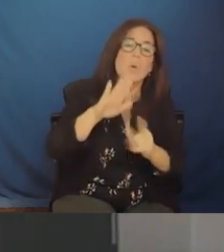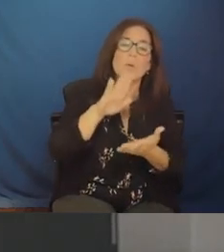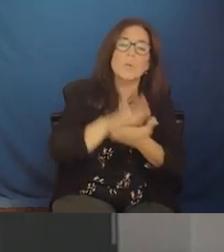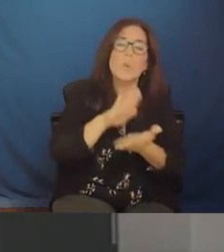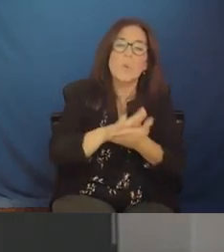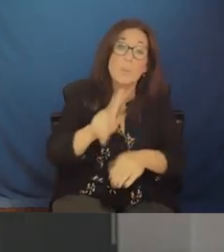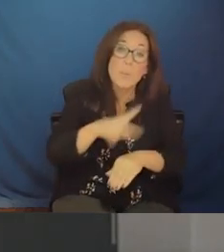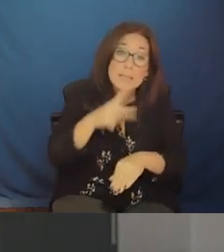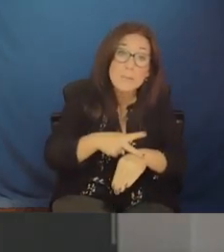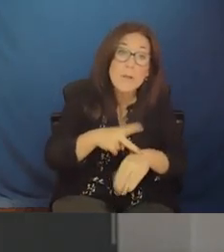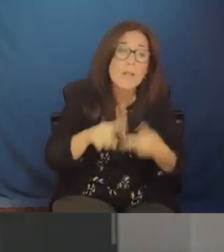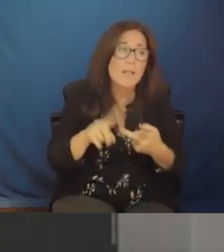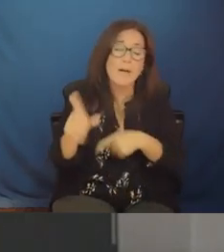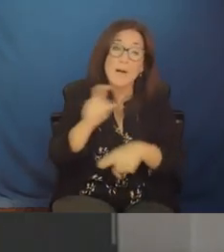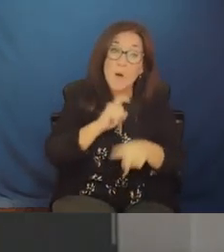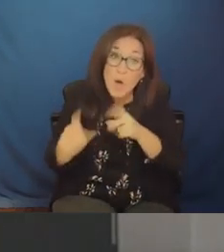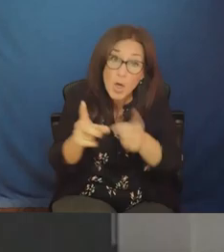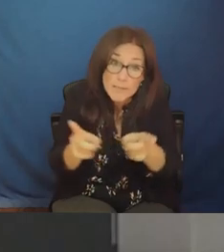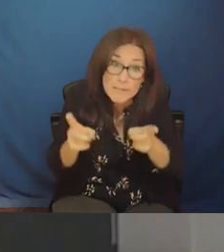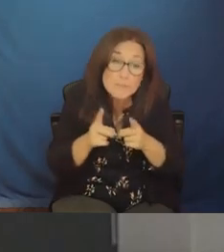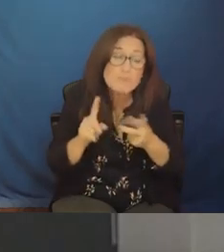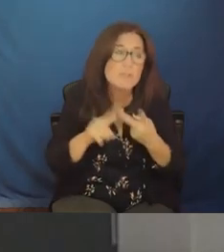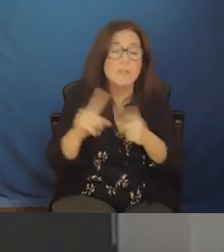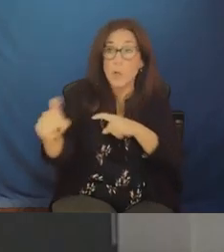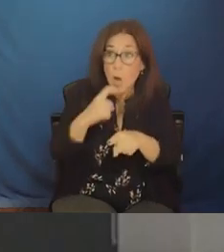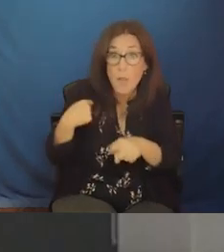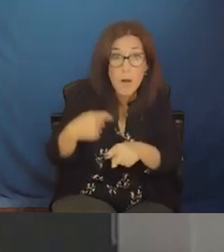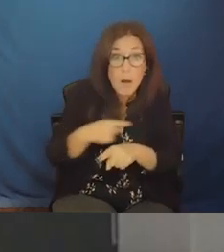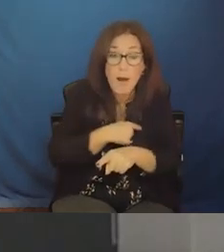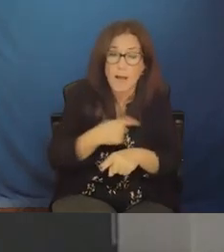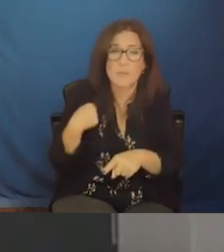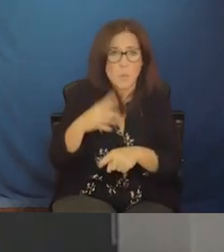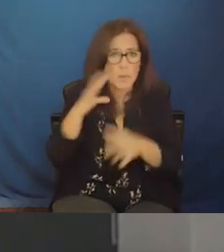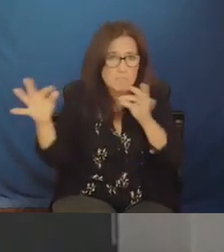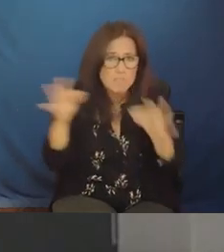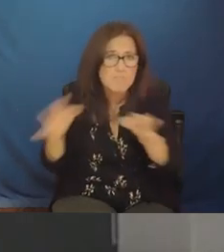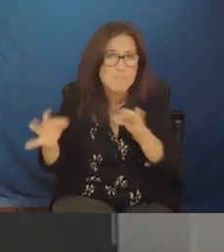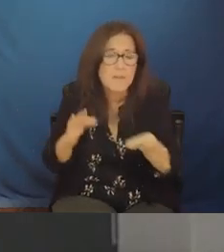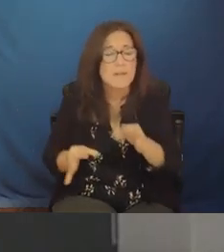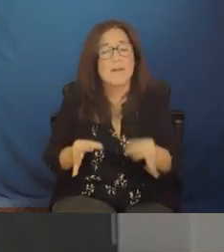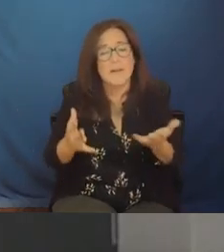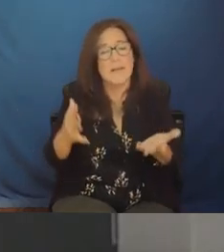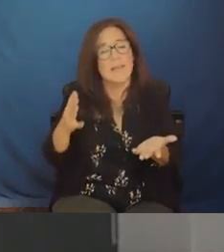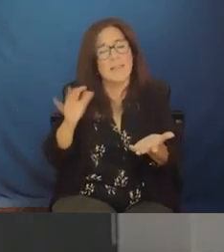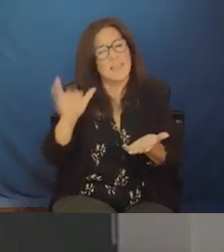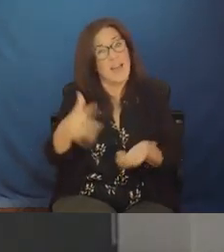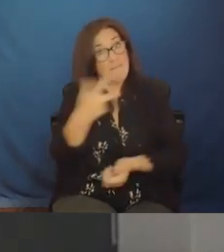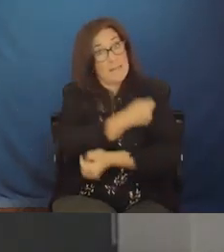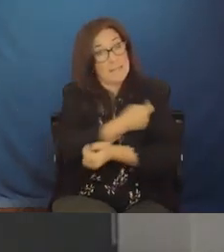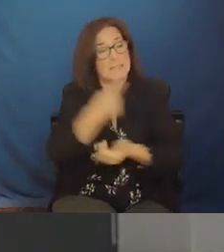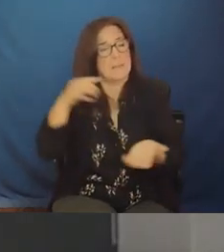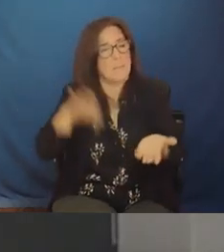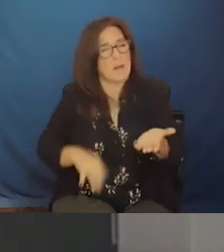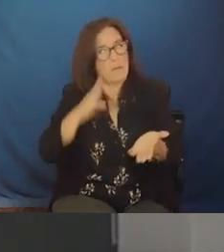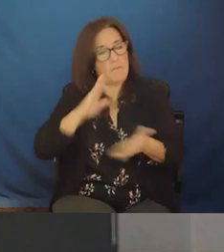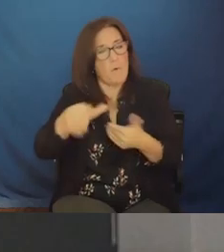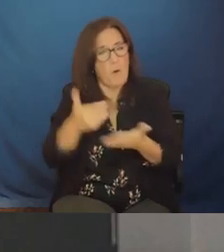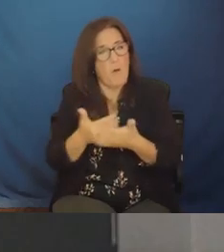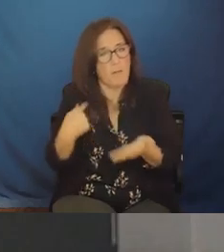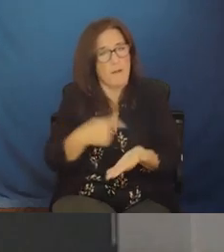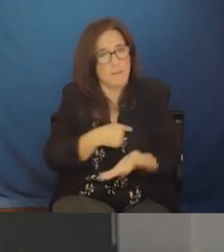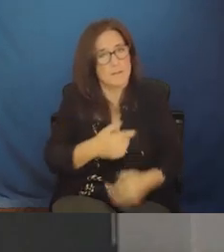distrito pueden hasta llamarnos a nosotros y le damos la información que tenemos eso es algo beneficioso para ustedes y para la comunidad así